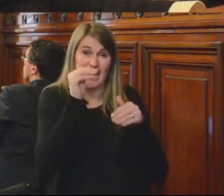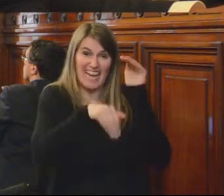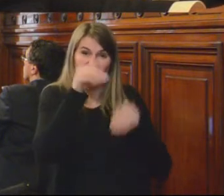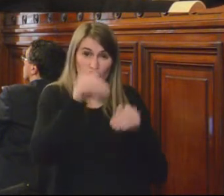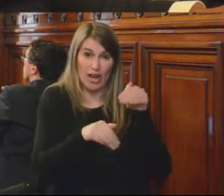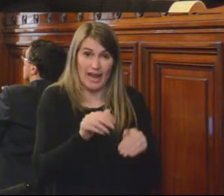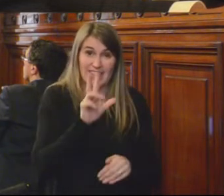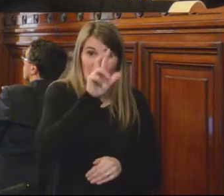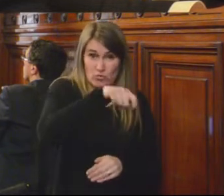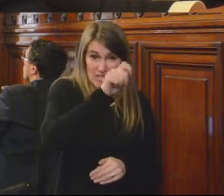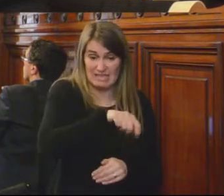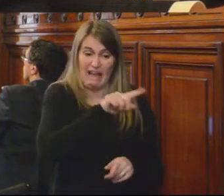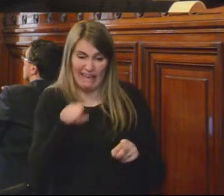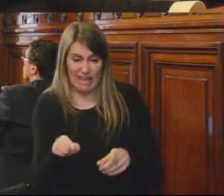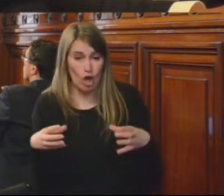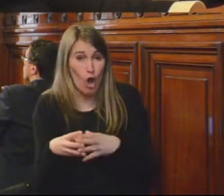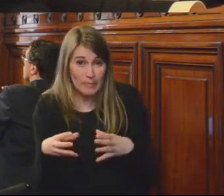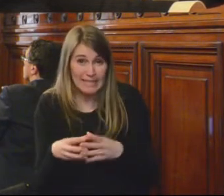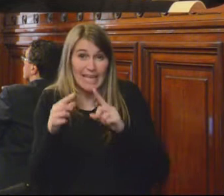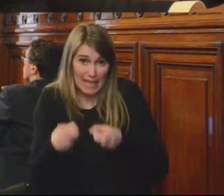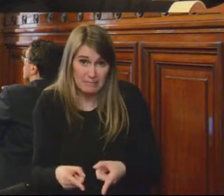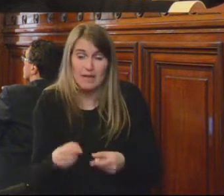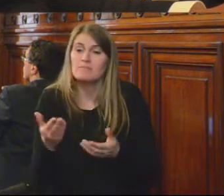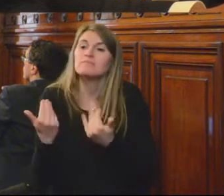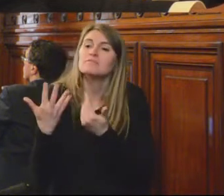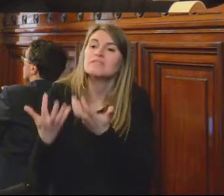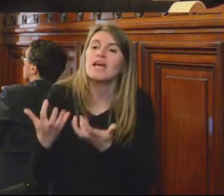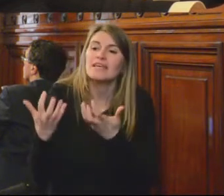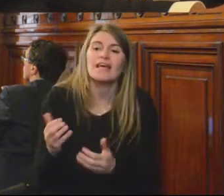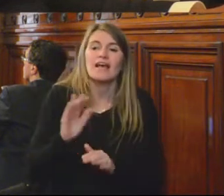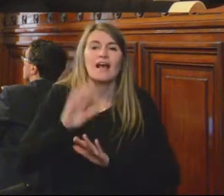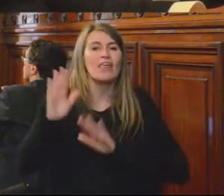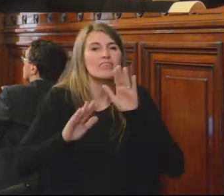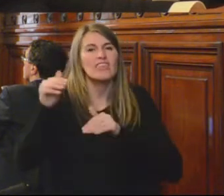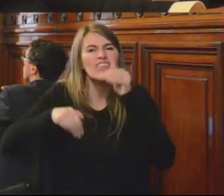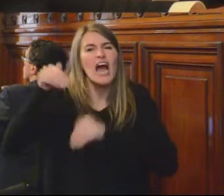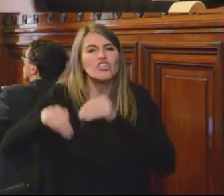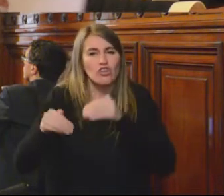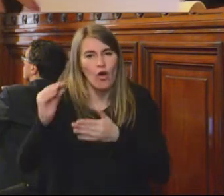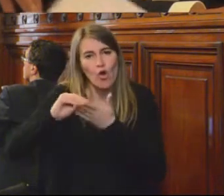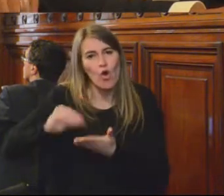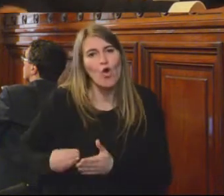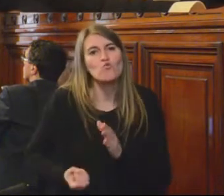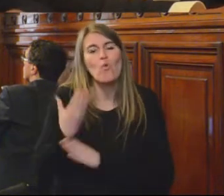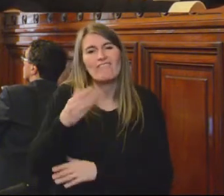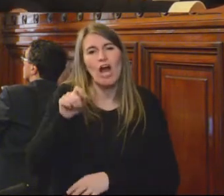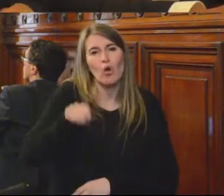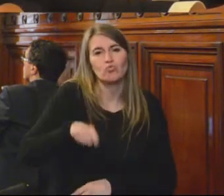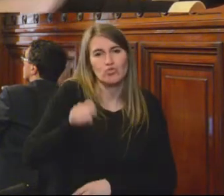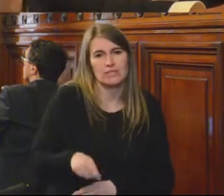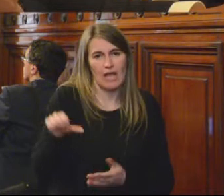Justicia, encargándose dicho comité de recibir postulaciones de candidatos que conforman la supuesta nueva justicia del